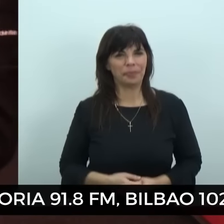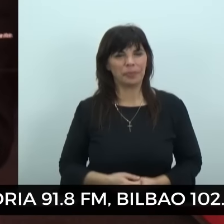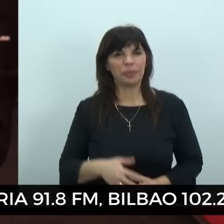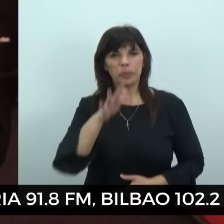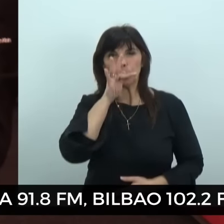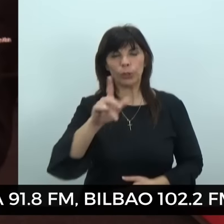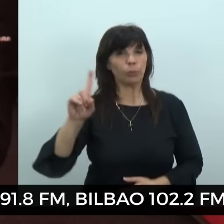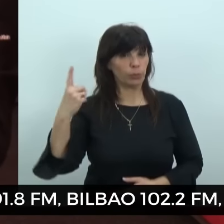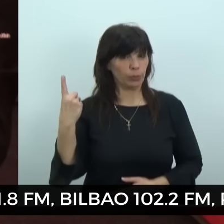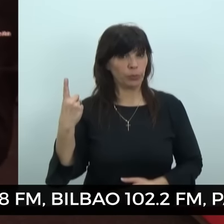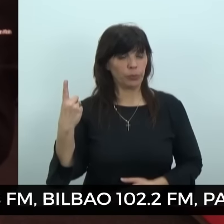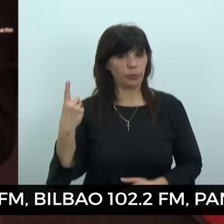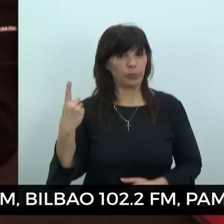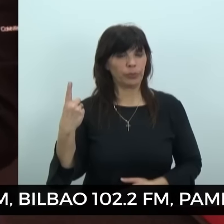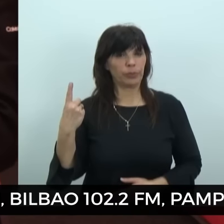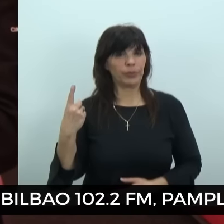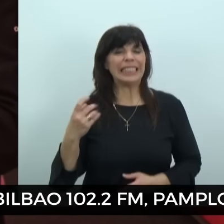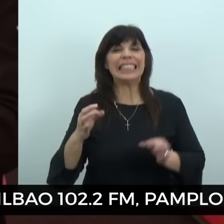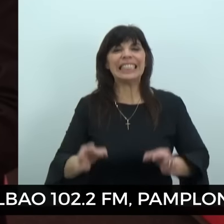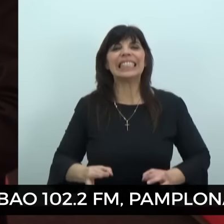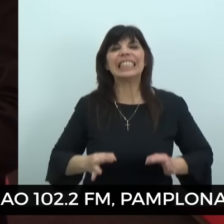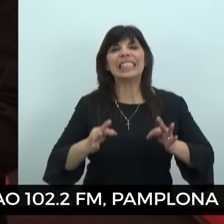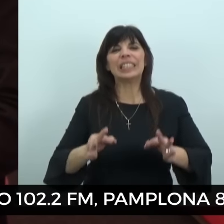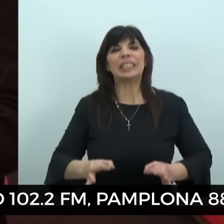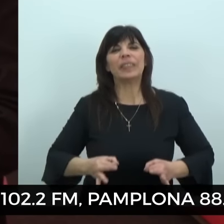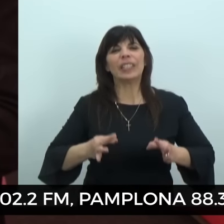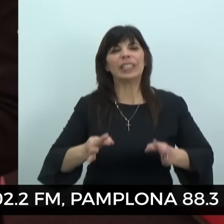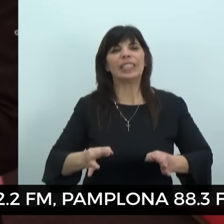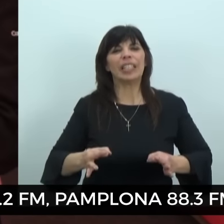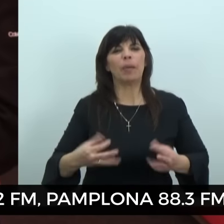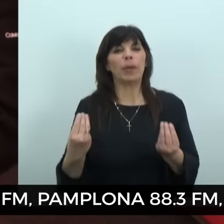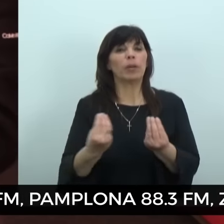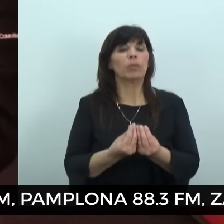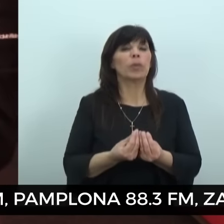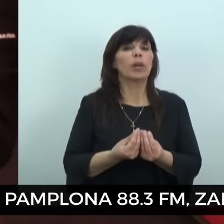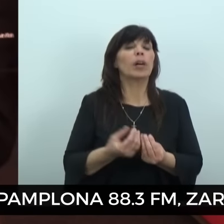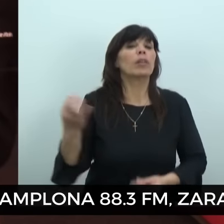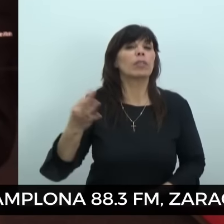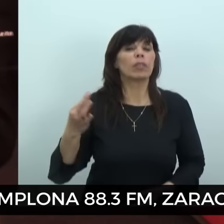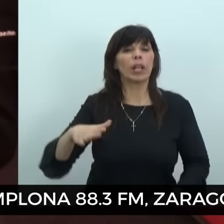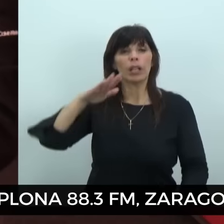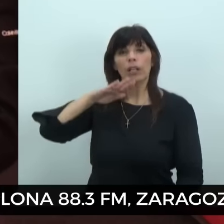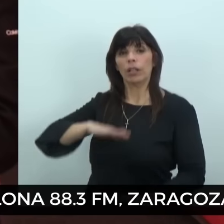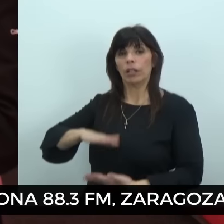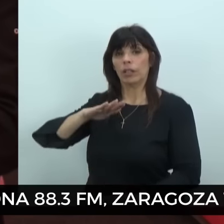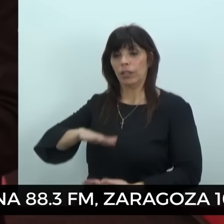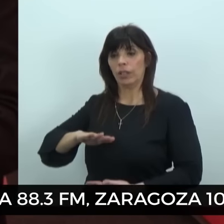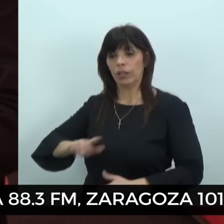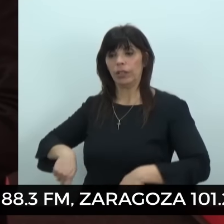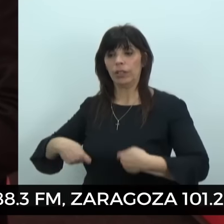Una promesa de Dios siempre va mano en mano con los talentos y con los dones que Él te ha dado.